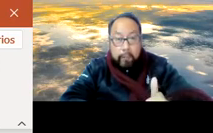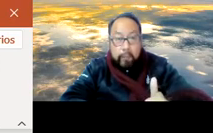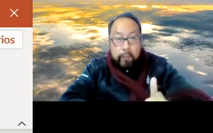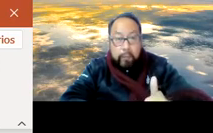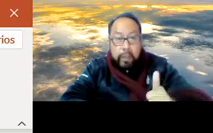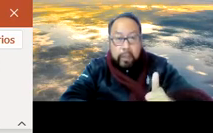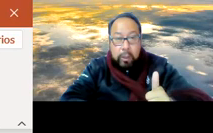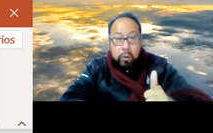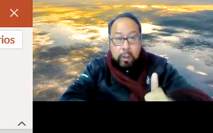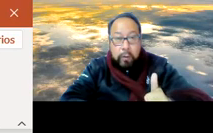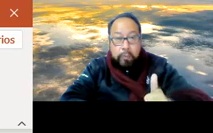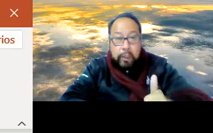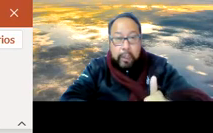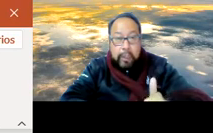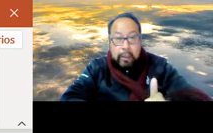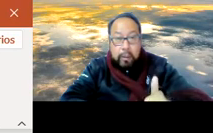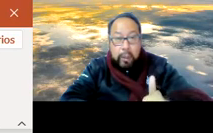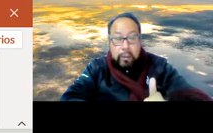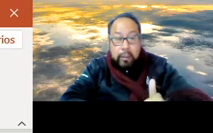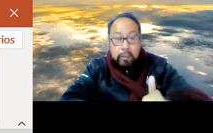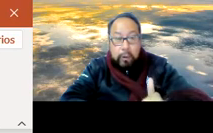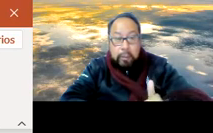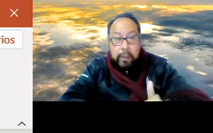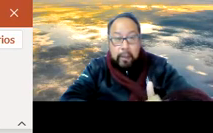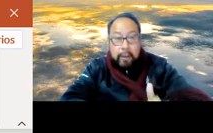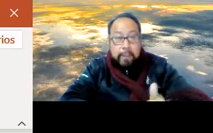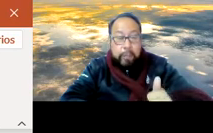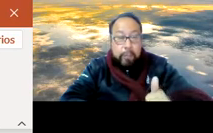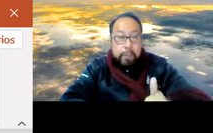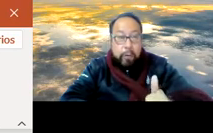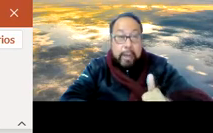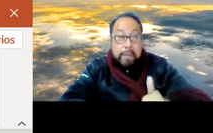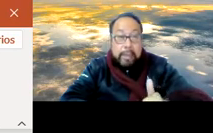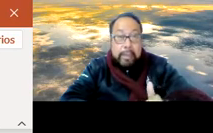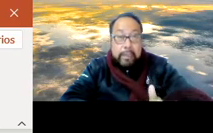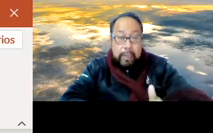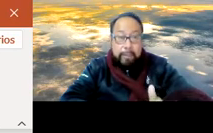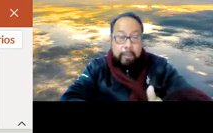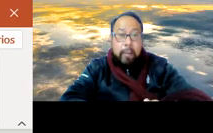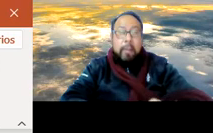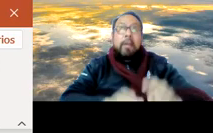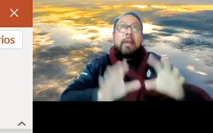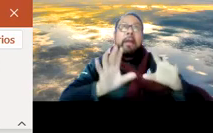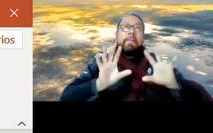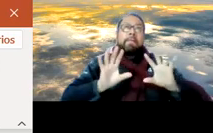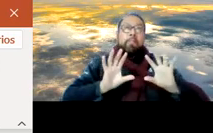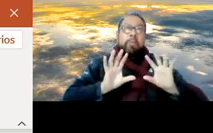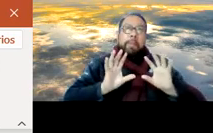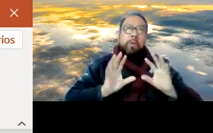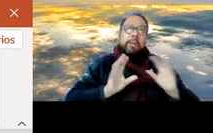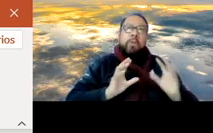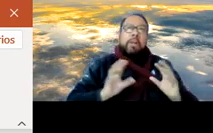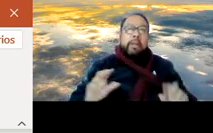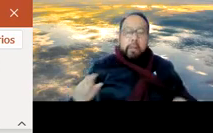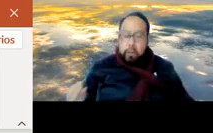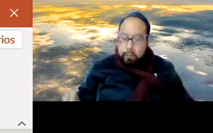comparar un tratamiento nuevo que ya se encuentra disponible, por ejemplo, en medicina.